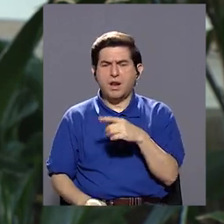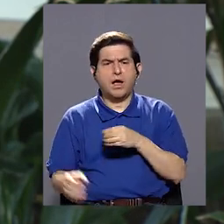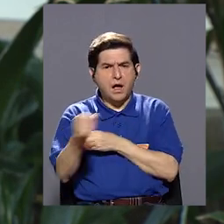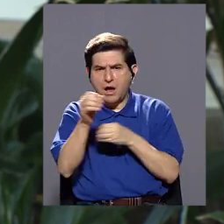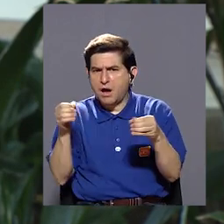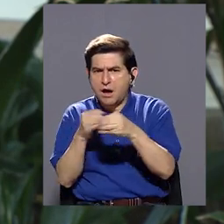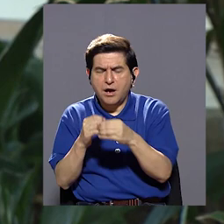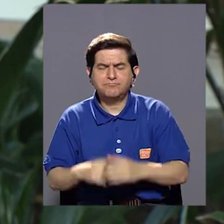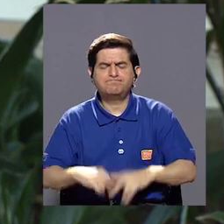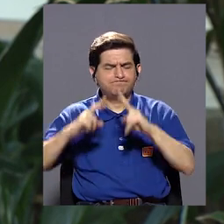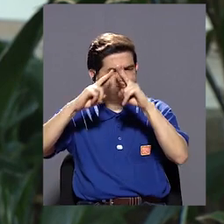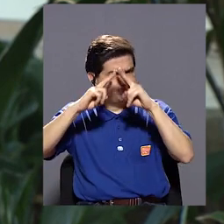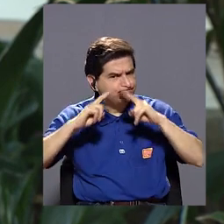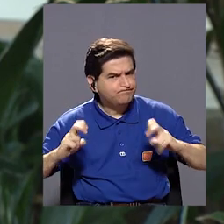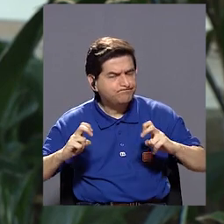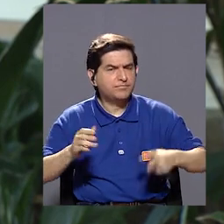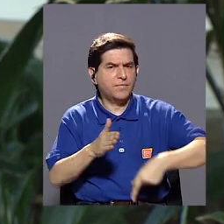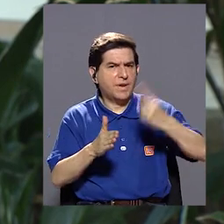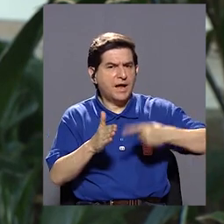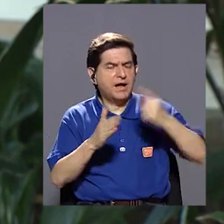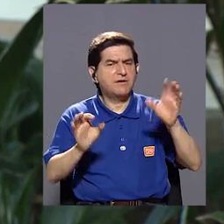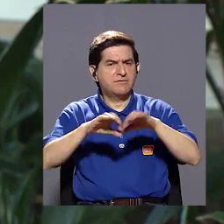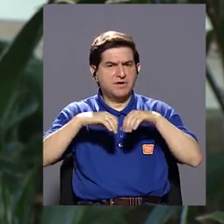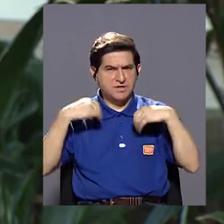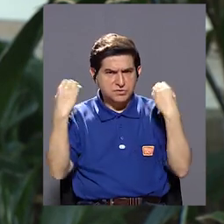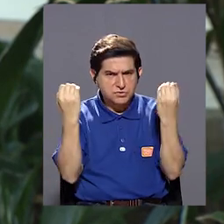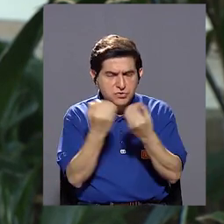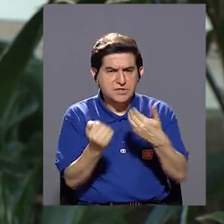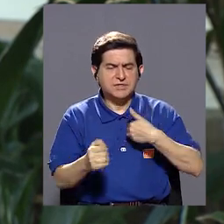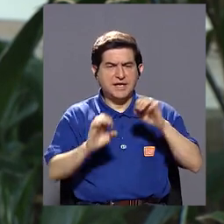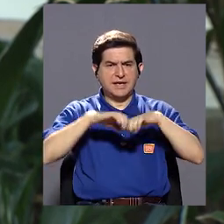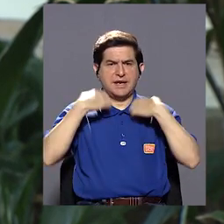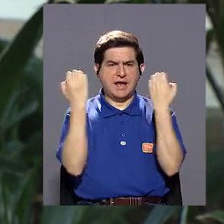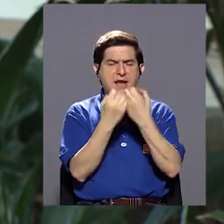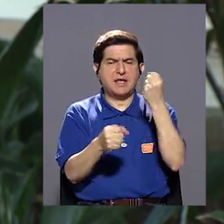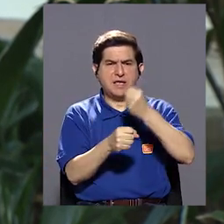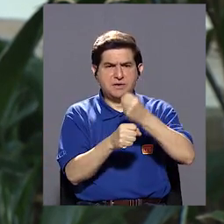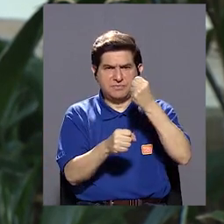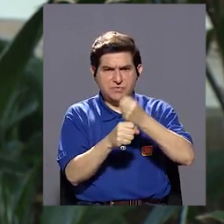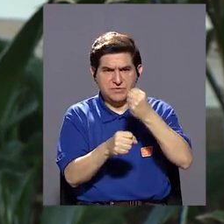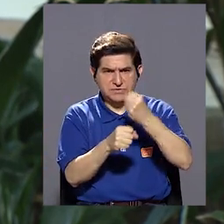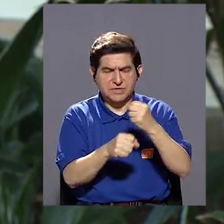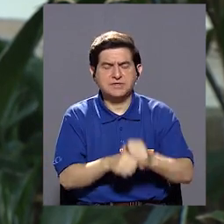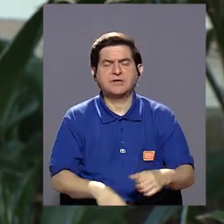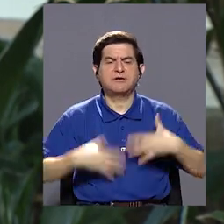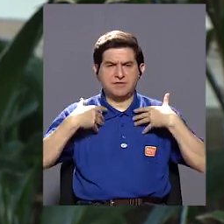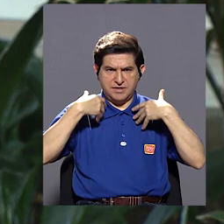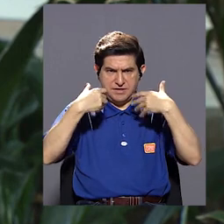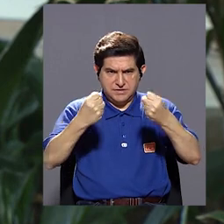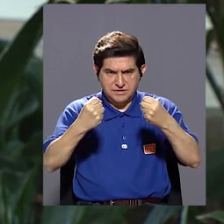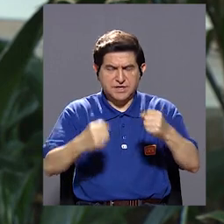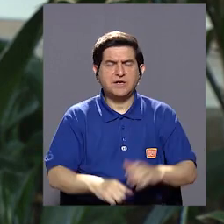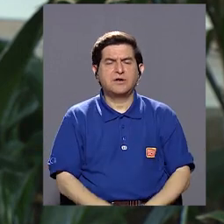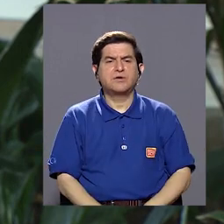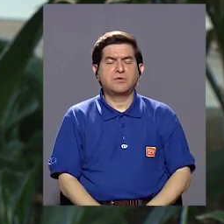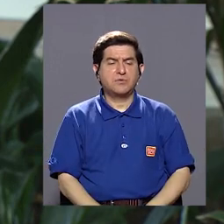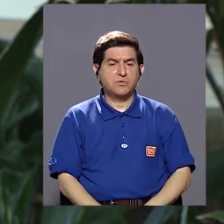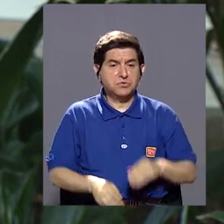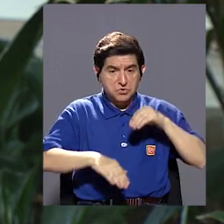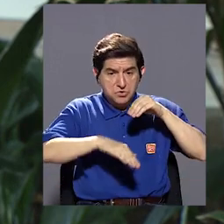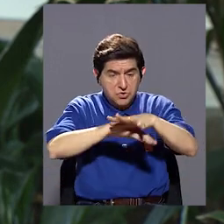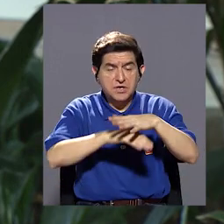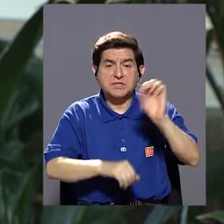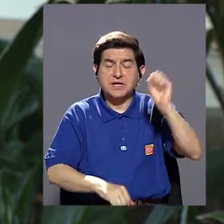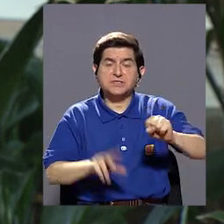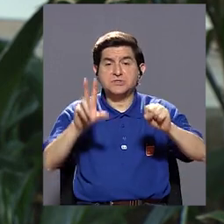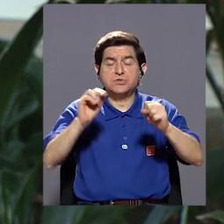organización, tenemos que repasarlo. Muchas veces las organizaciones tienen equipos de salud ocupacional que pueden ayudarnos a orientar mejor si tenemos o no